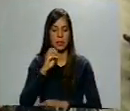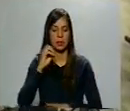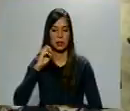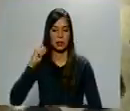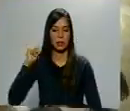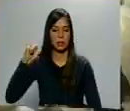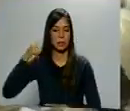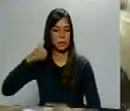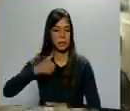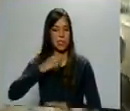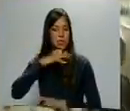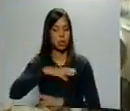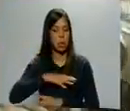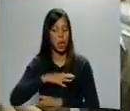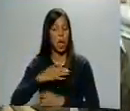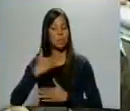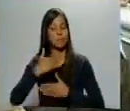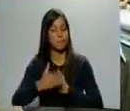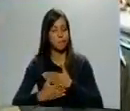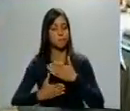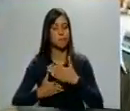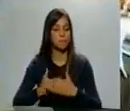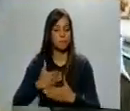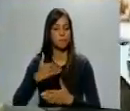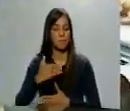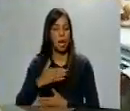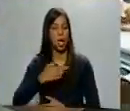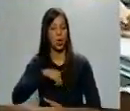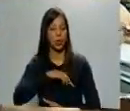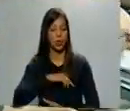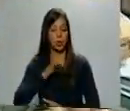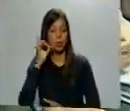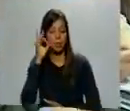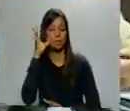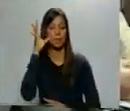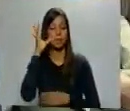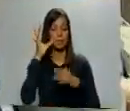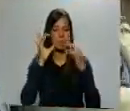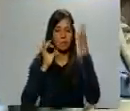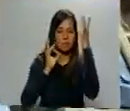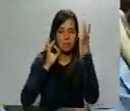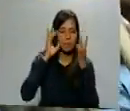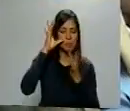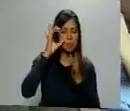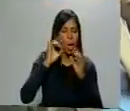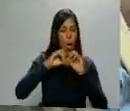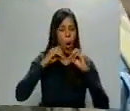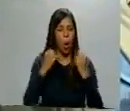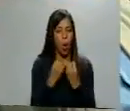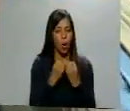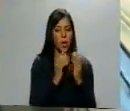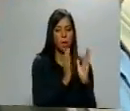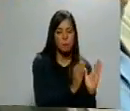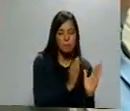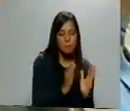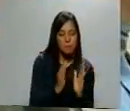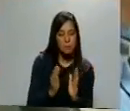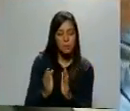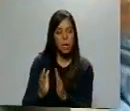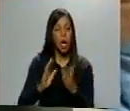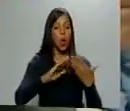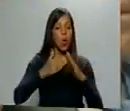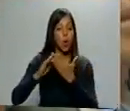poder, hemos creado formas de organización y de empoderamiento del